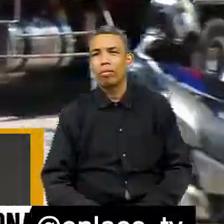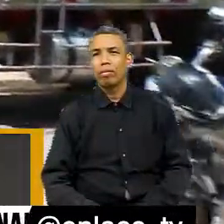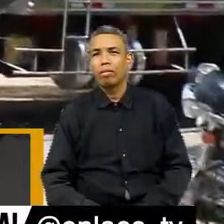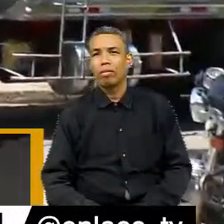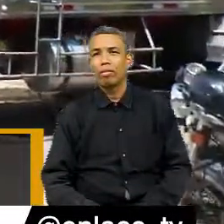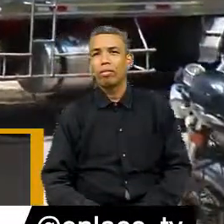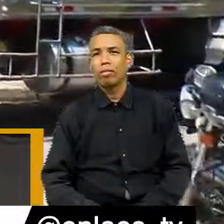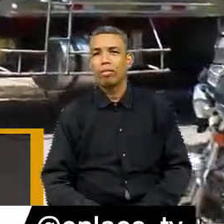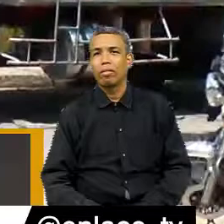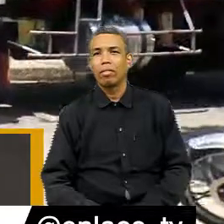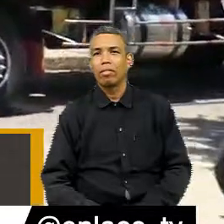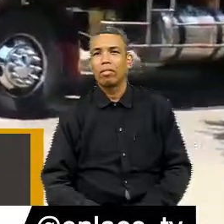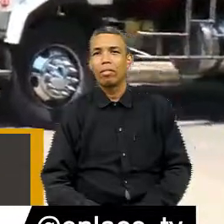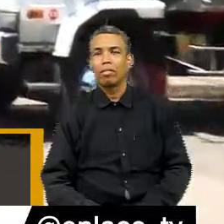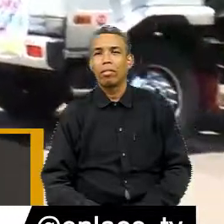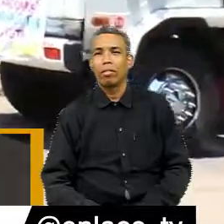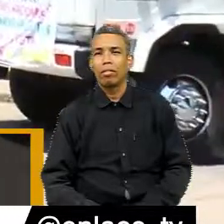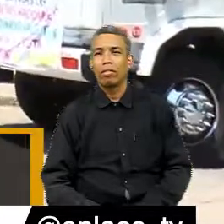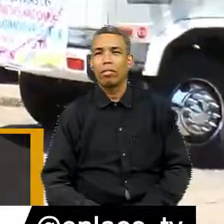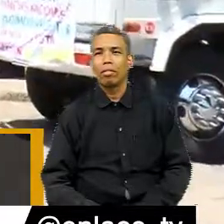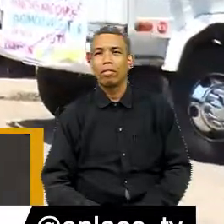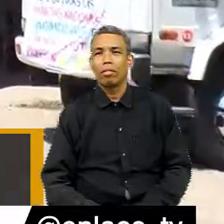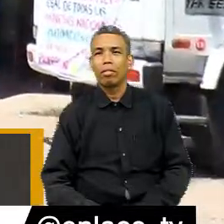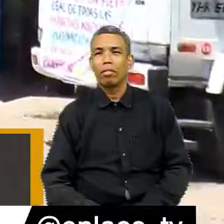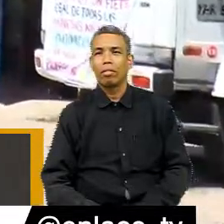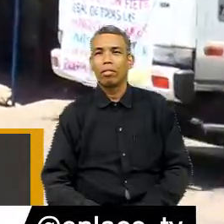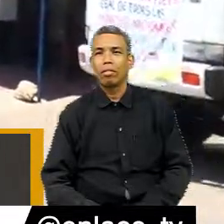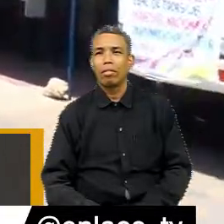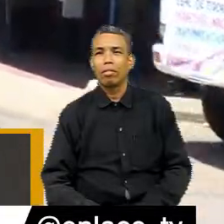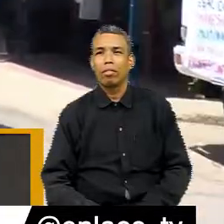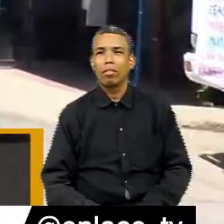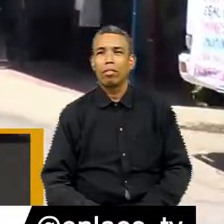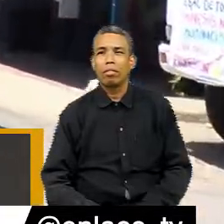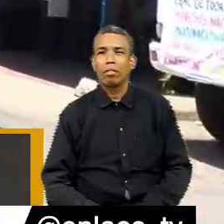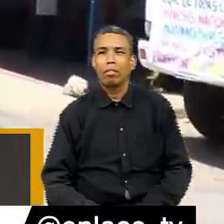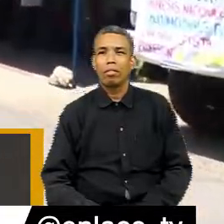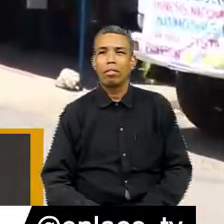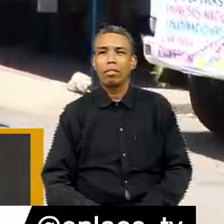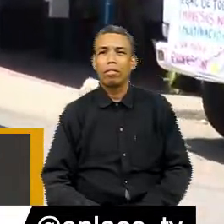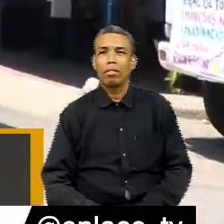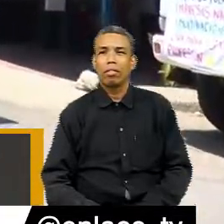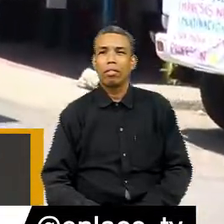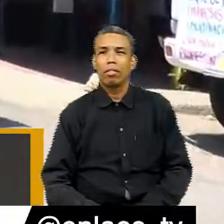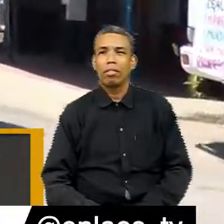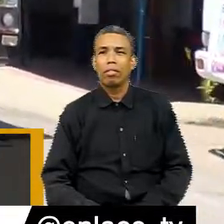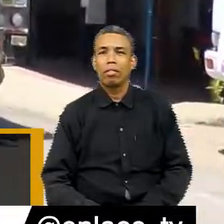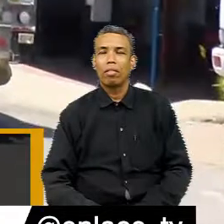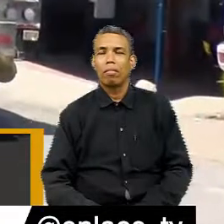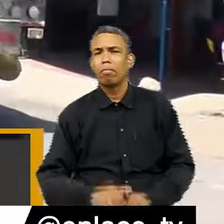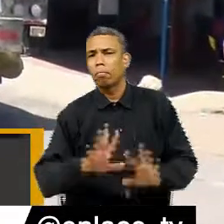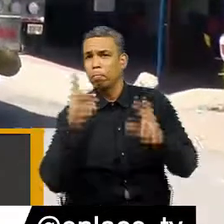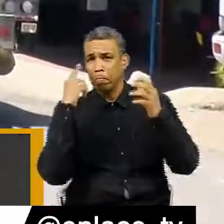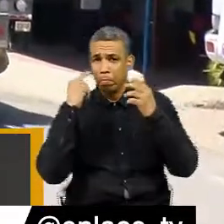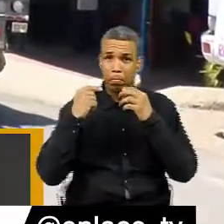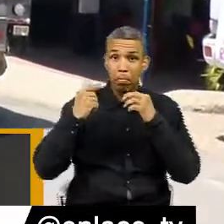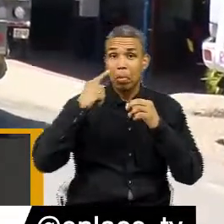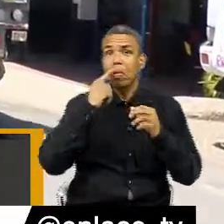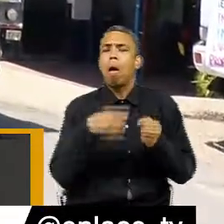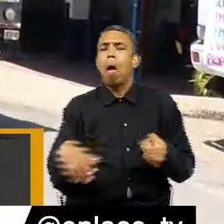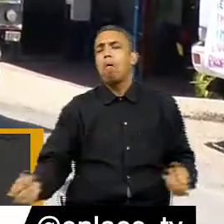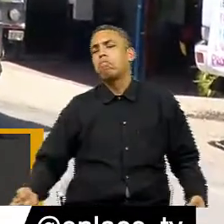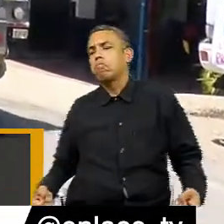Allí permanecen los camioneros que ustedes ven en pantalla, se encuentran situados en el lugar. Hasta el sitio llega la autoridad, está